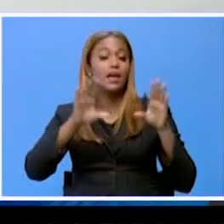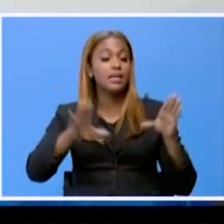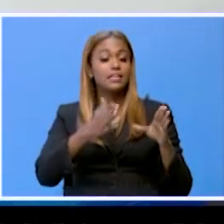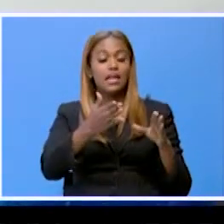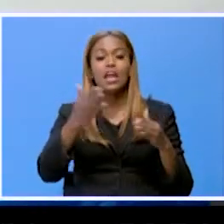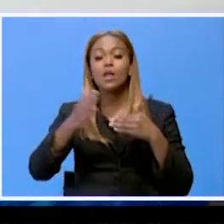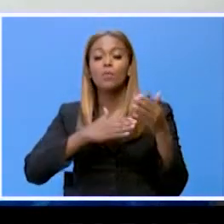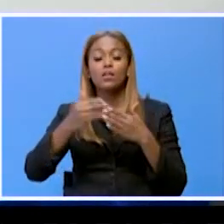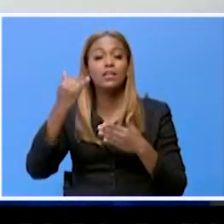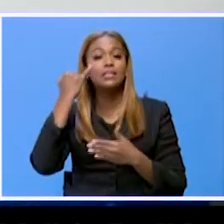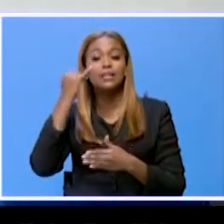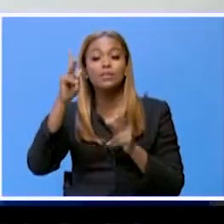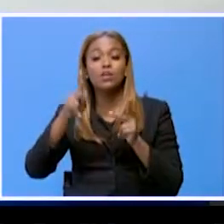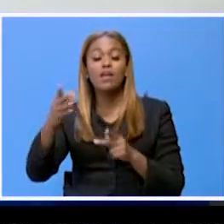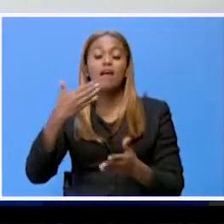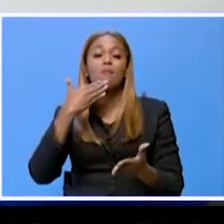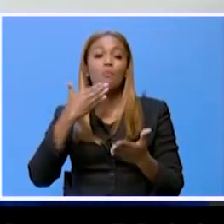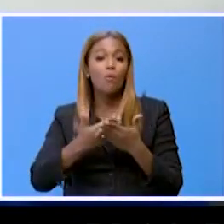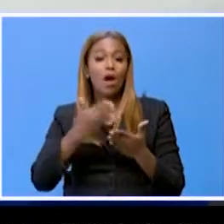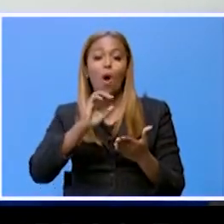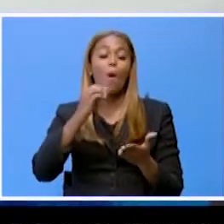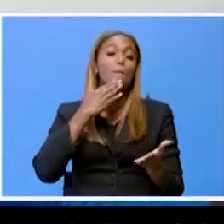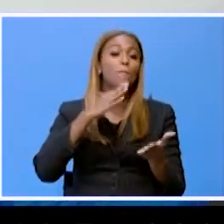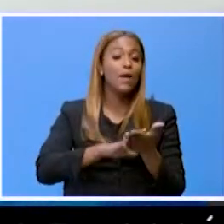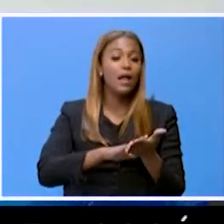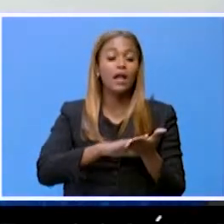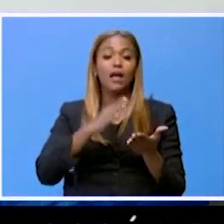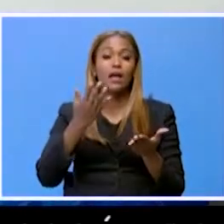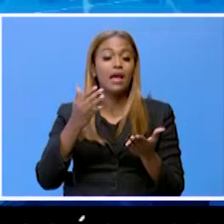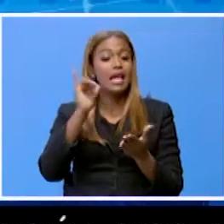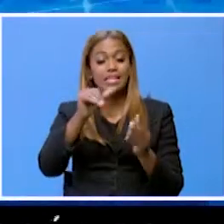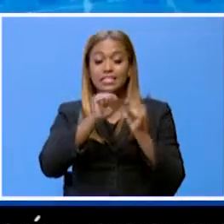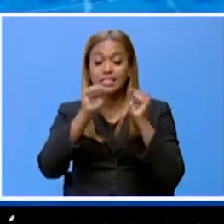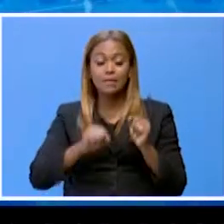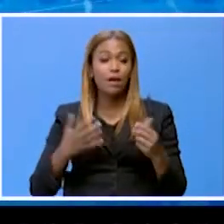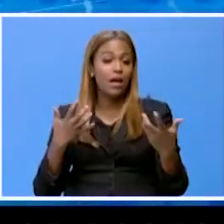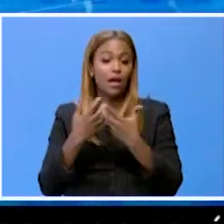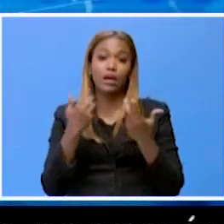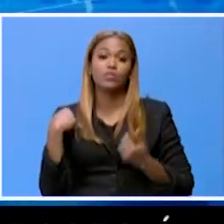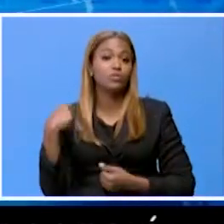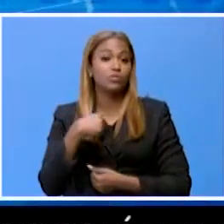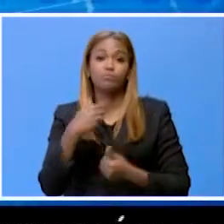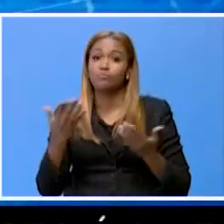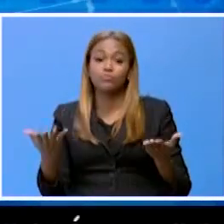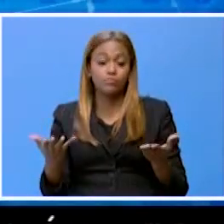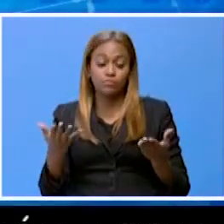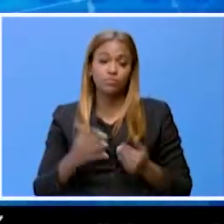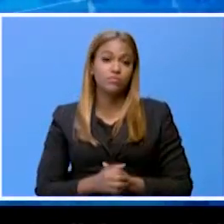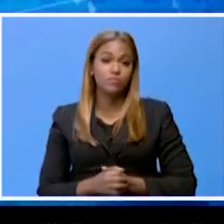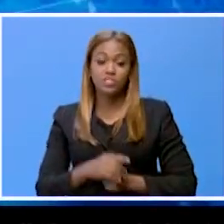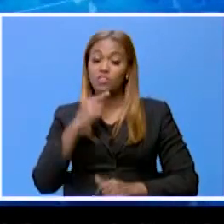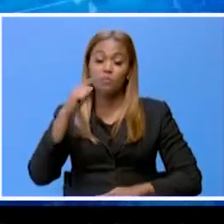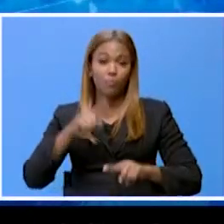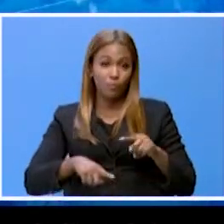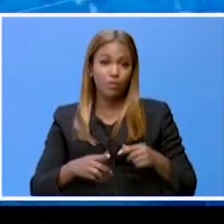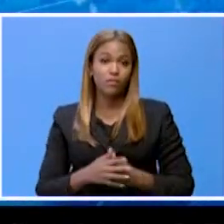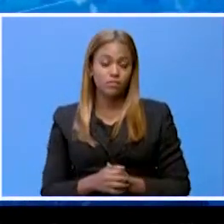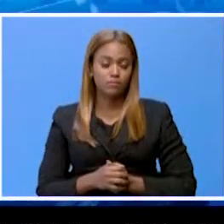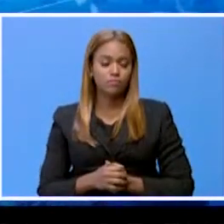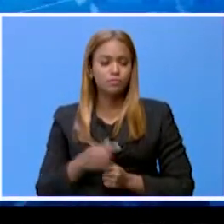otro protocolo. Ese no es el sistema de seguridad ciudadana que nosotros queremos en la República Dominicana. Yo me enteré de ese hecho porque